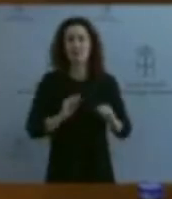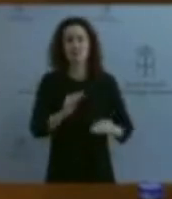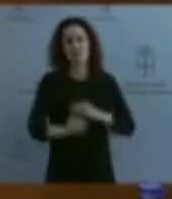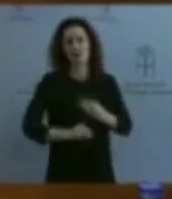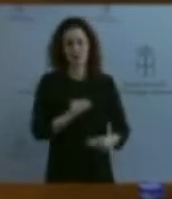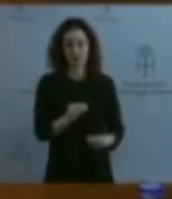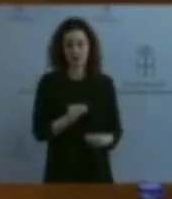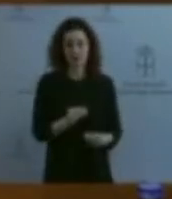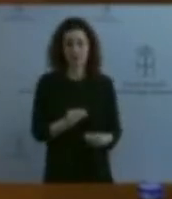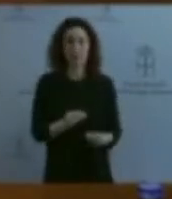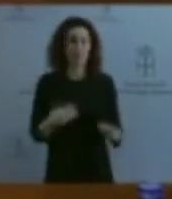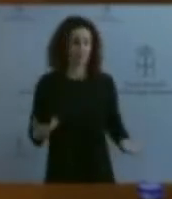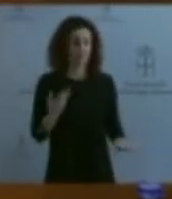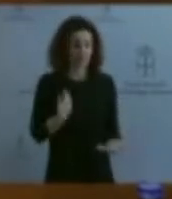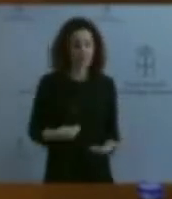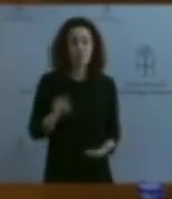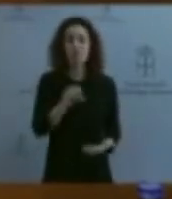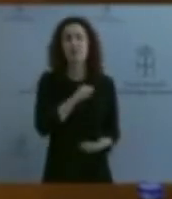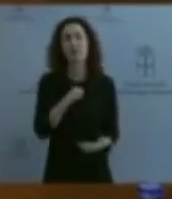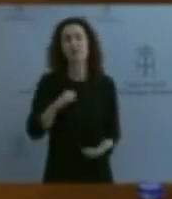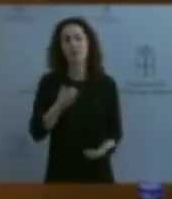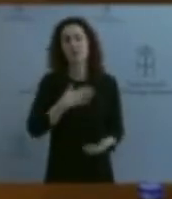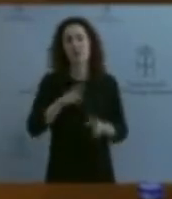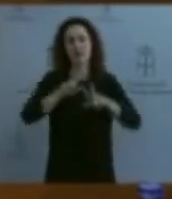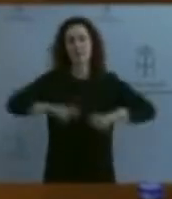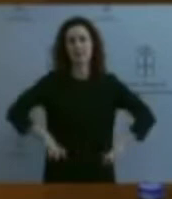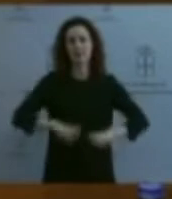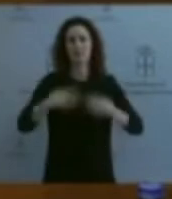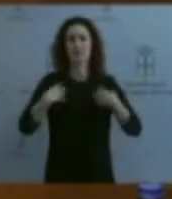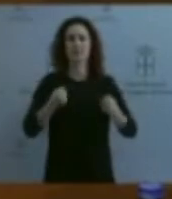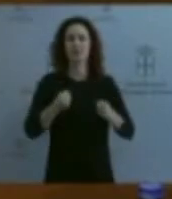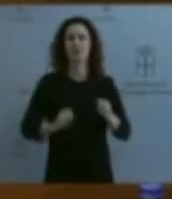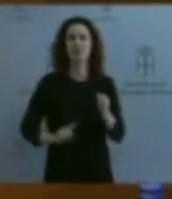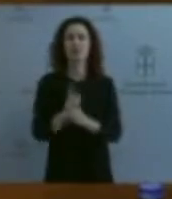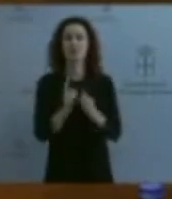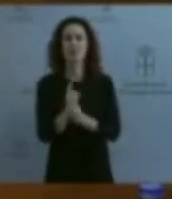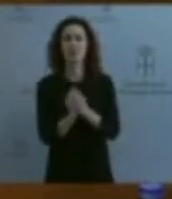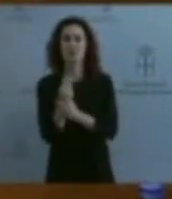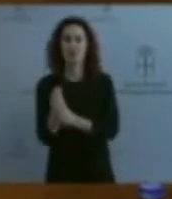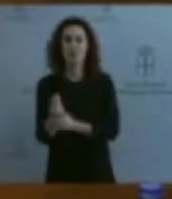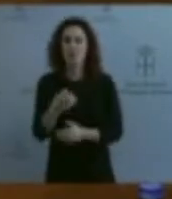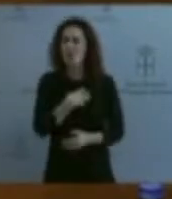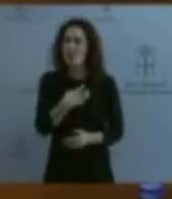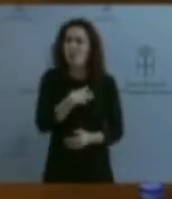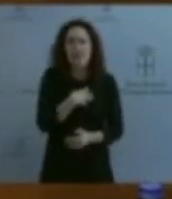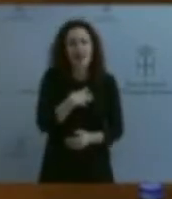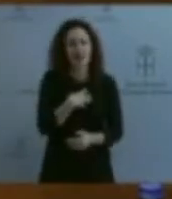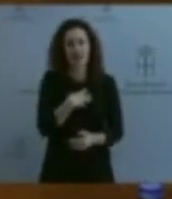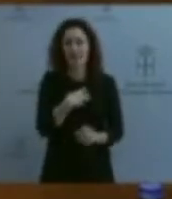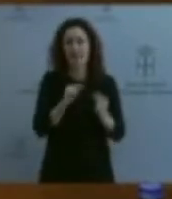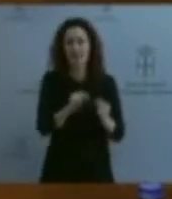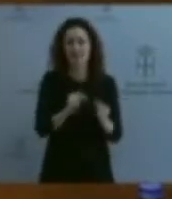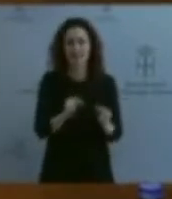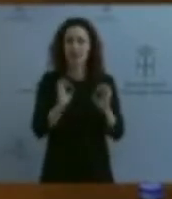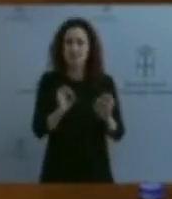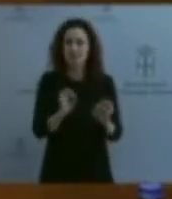en el ámbito de la investigación sanitaria, la innovación y producción no puede discutirse, y en él reside una de las posibles claves de nuestro